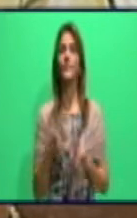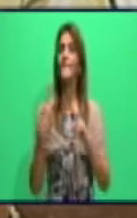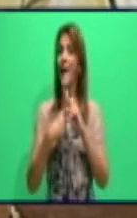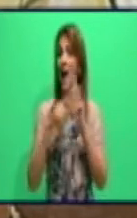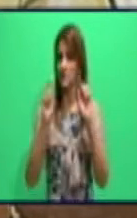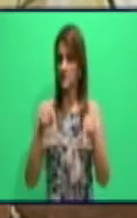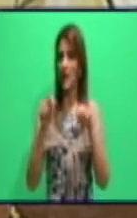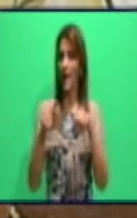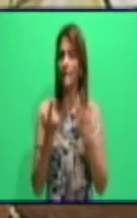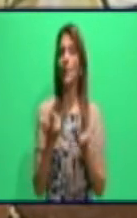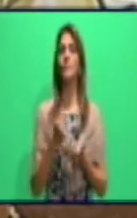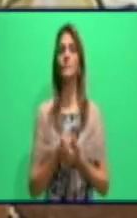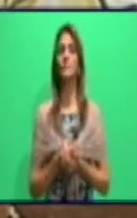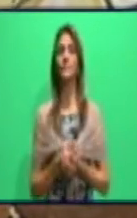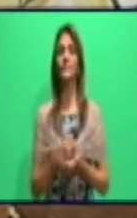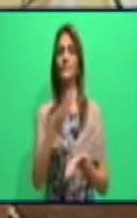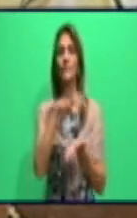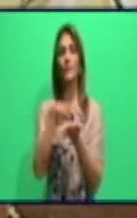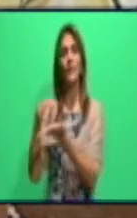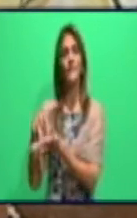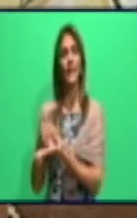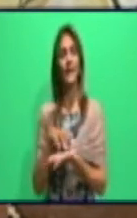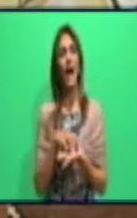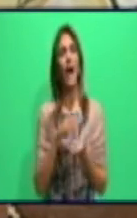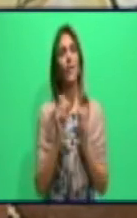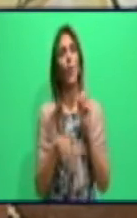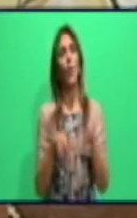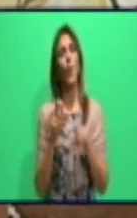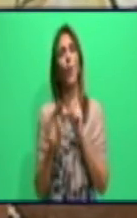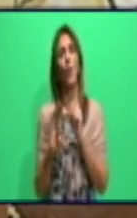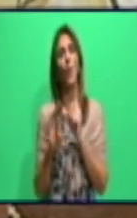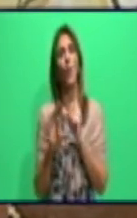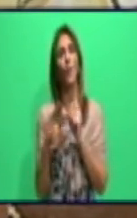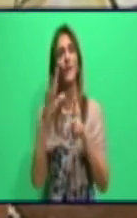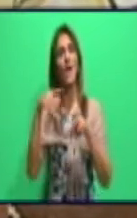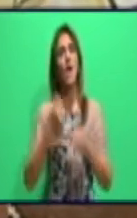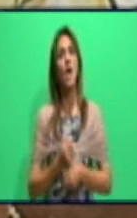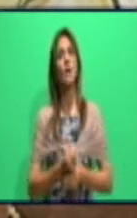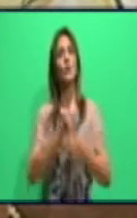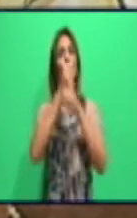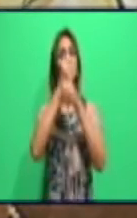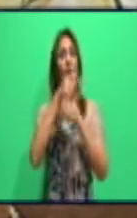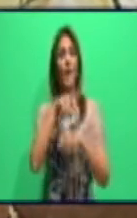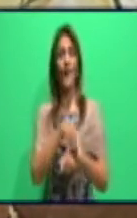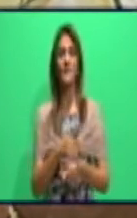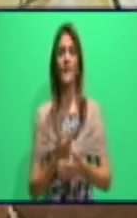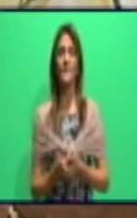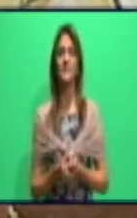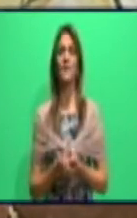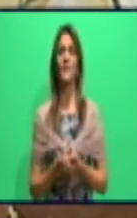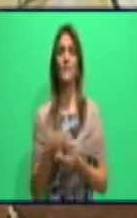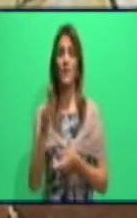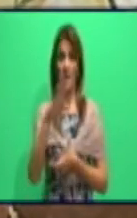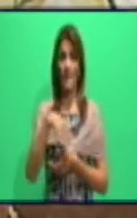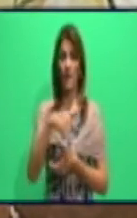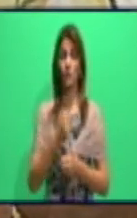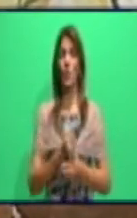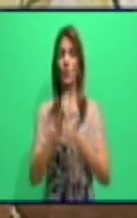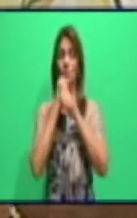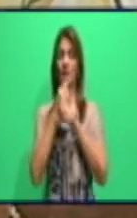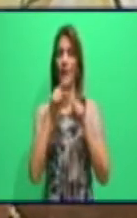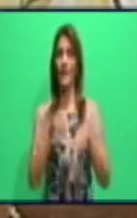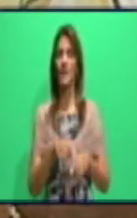que aquí hay varios compañeros en el mercado ideal de rosa la bayamesa se recibieron dos denuncia lo trabajamos a partir de dos